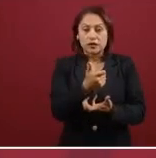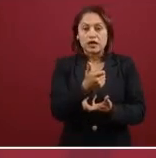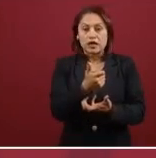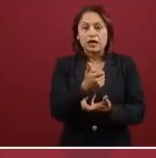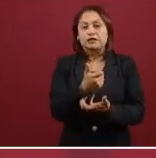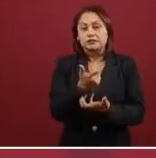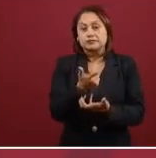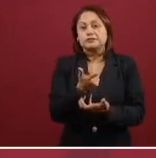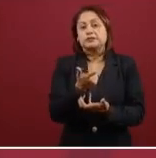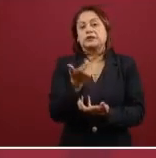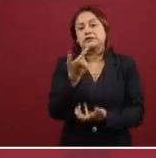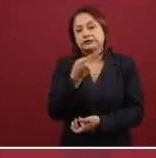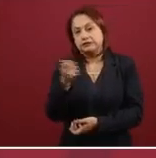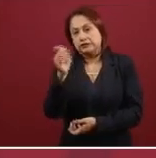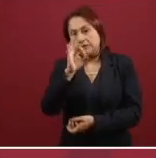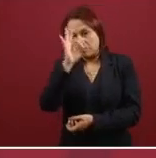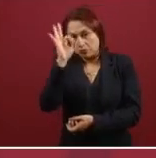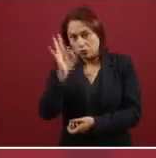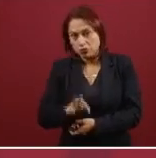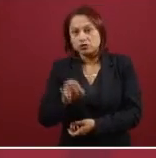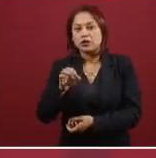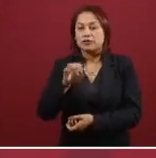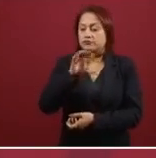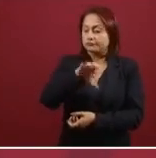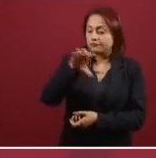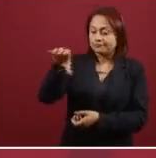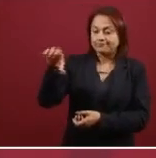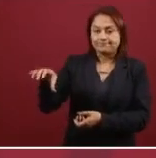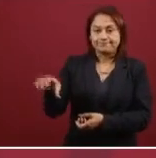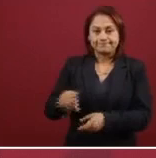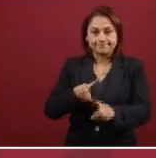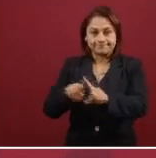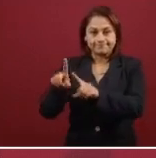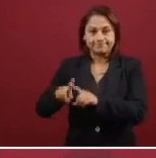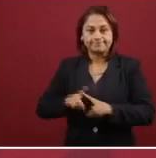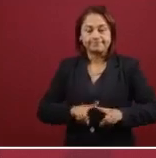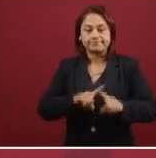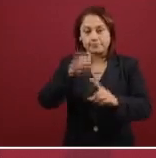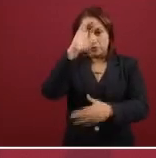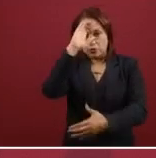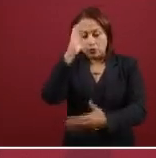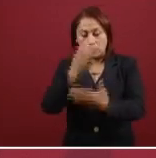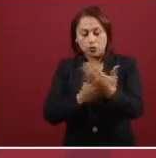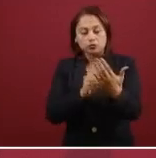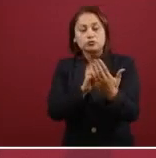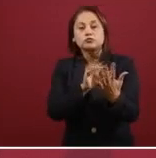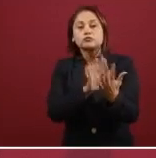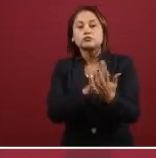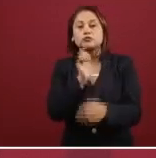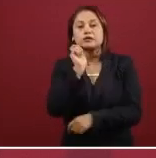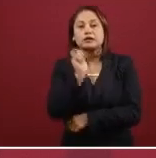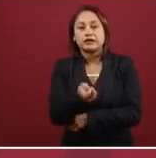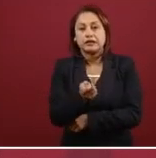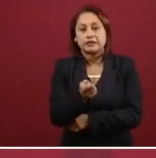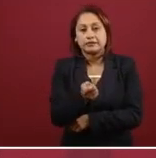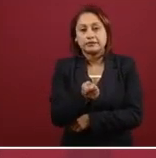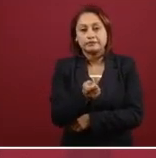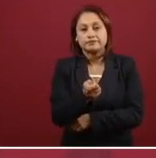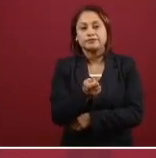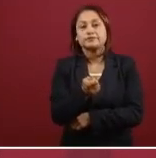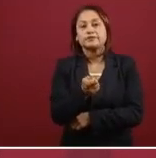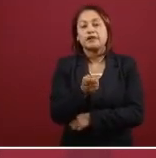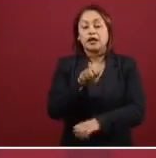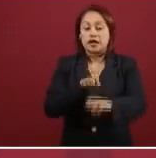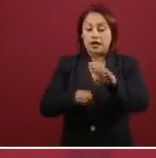campos. Y los contratos, principalmente la característica de estos contratos, es que a las